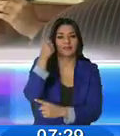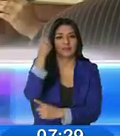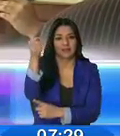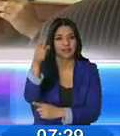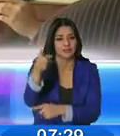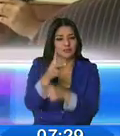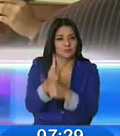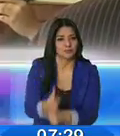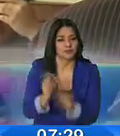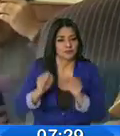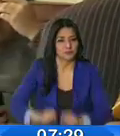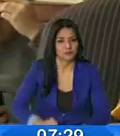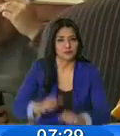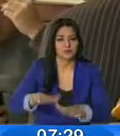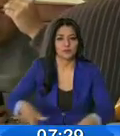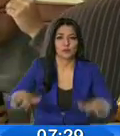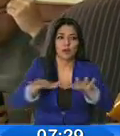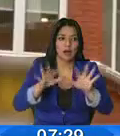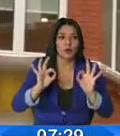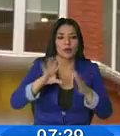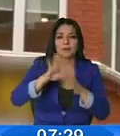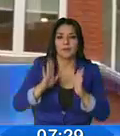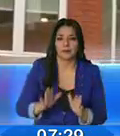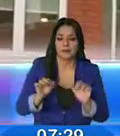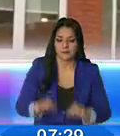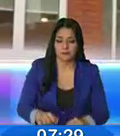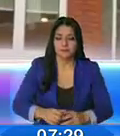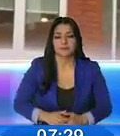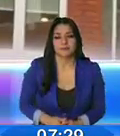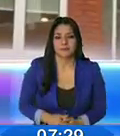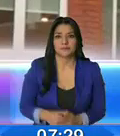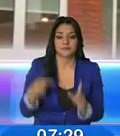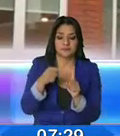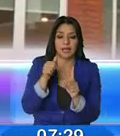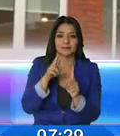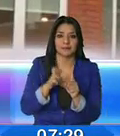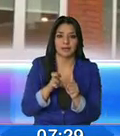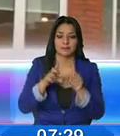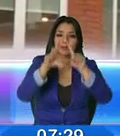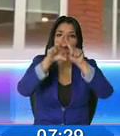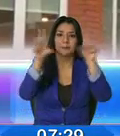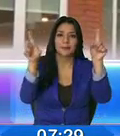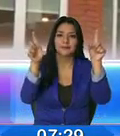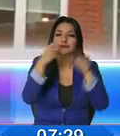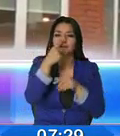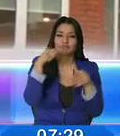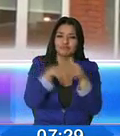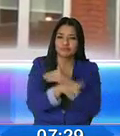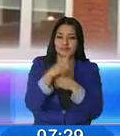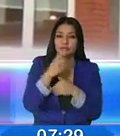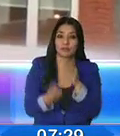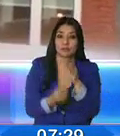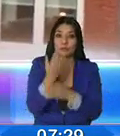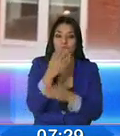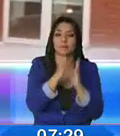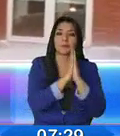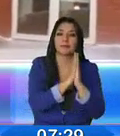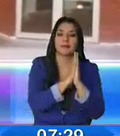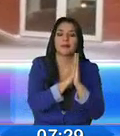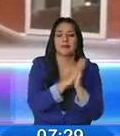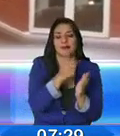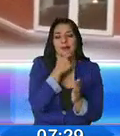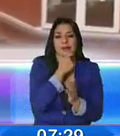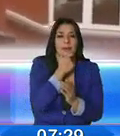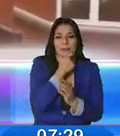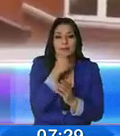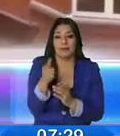de asilo, sea territorial o diplomático. Assange, el fundador de Wikileaks, es solicitado por la justicia británica. Teme